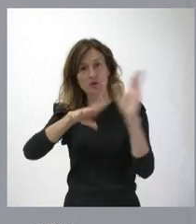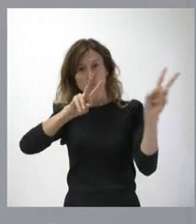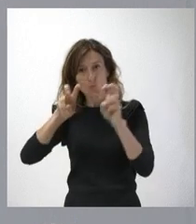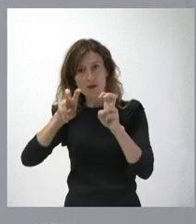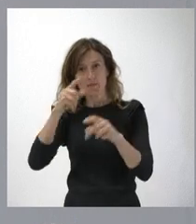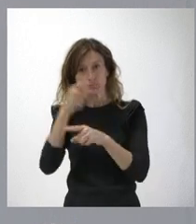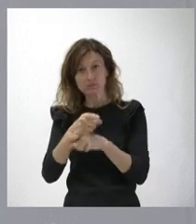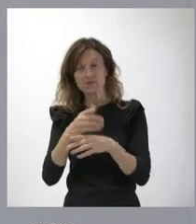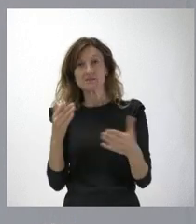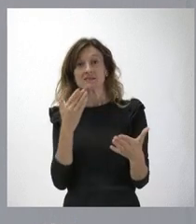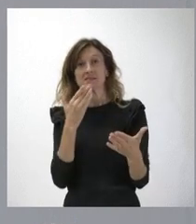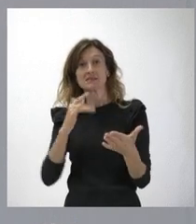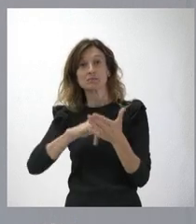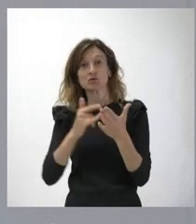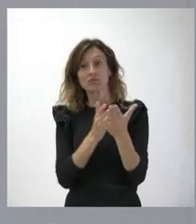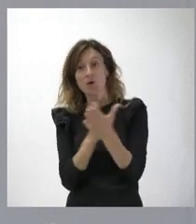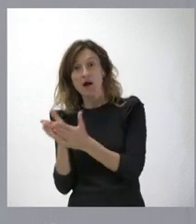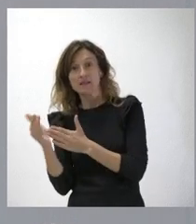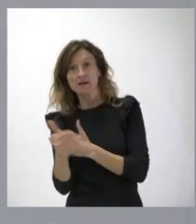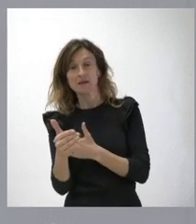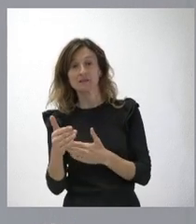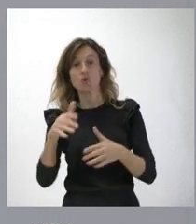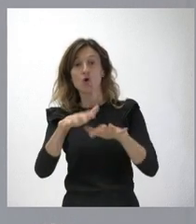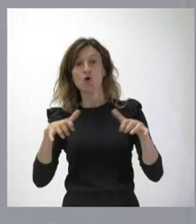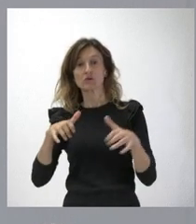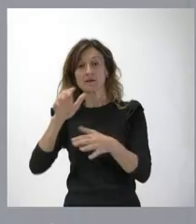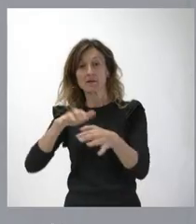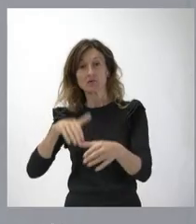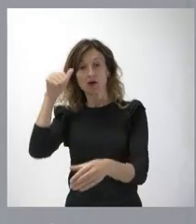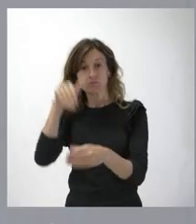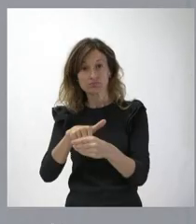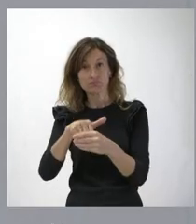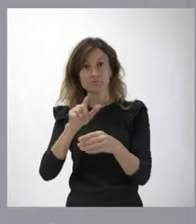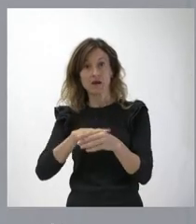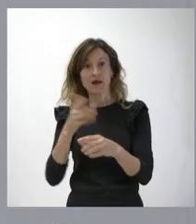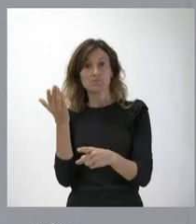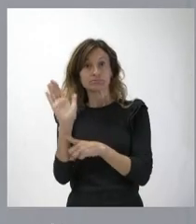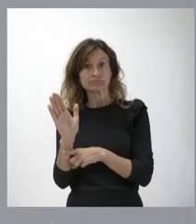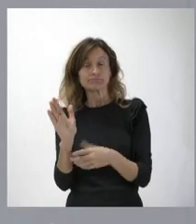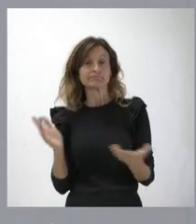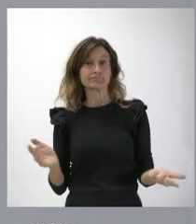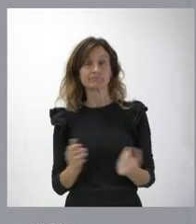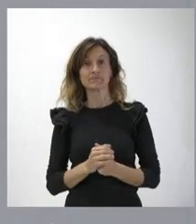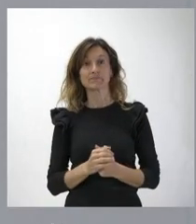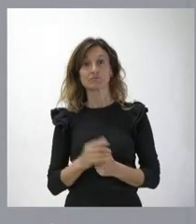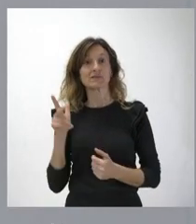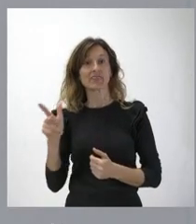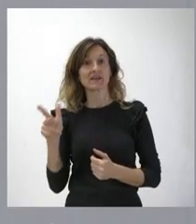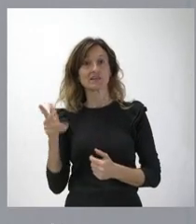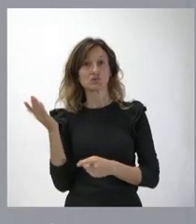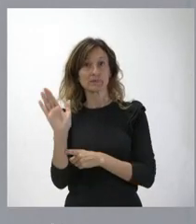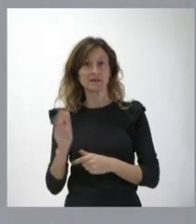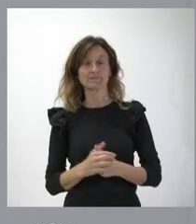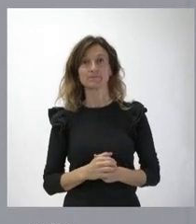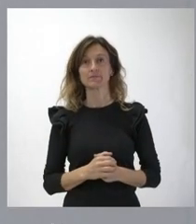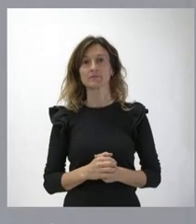pero si hay alguien que tiene un proyecto alternativo y tiene mayoría en las Cortes como parece para sacarlo adelante y se dan las circunstancias pues está en su derecho de plantearlo